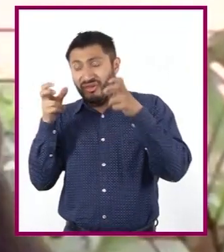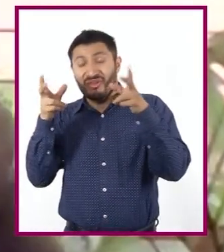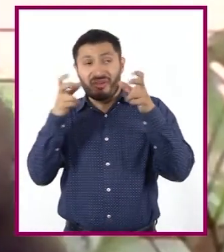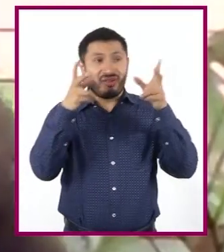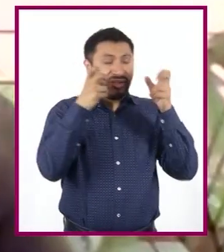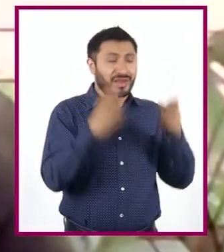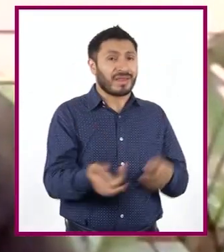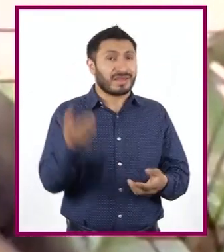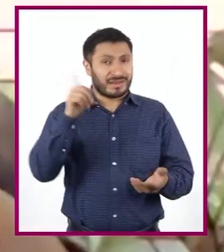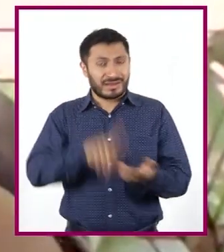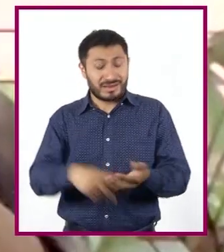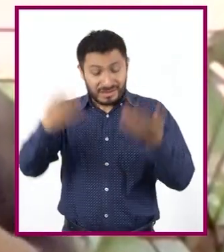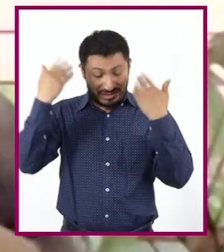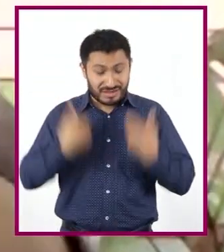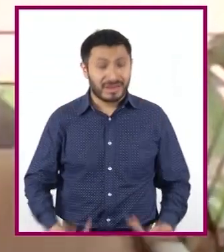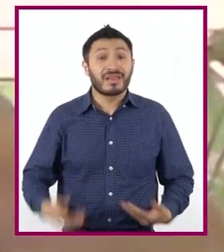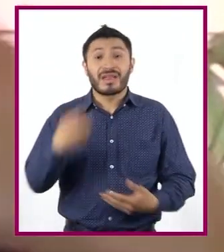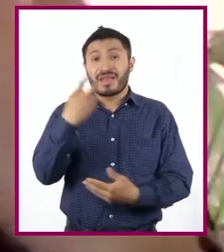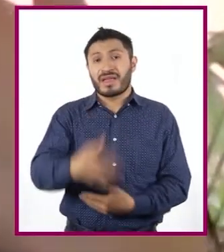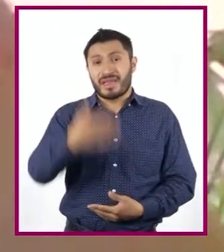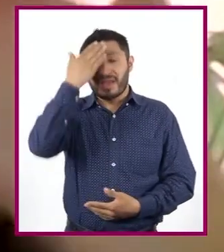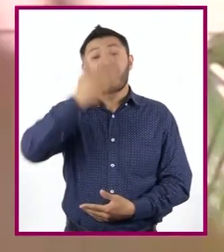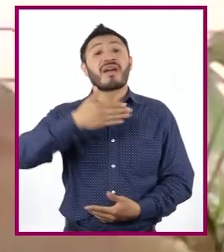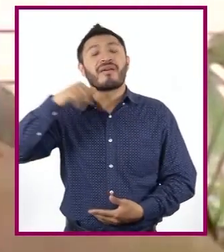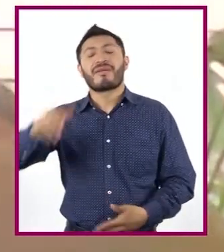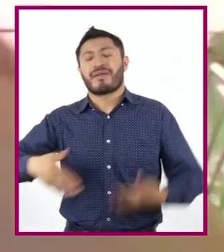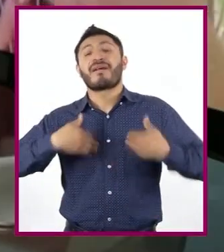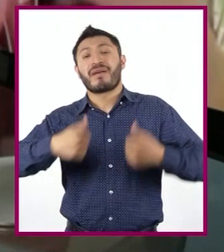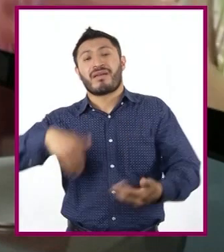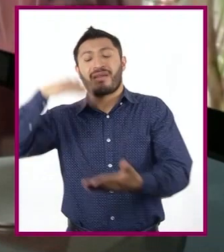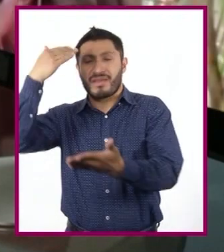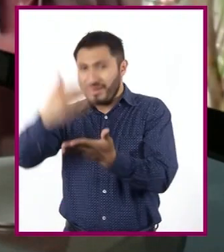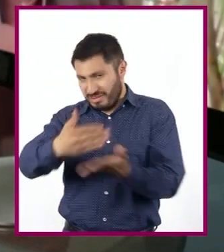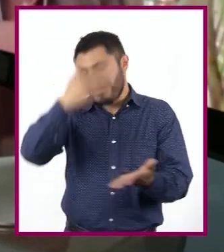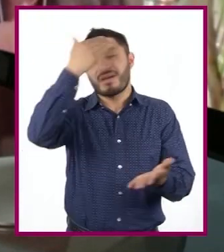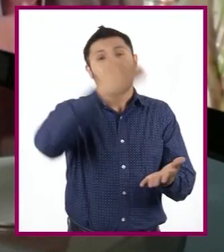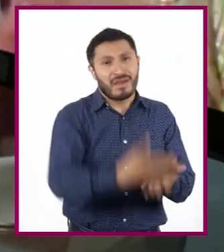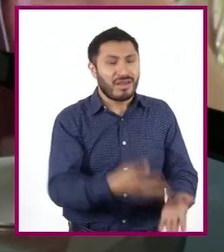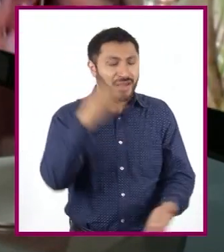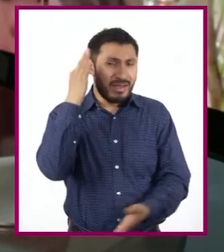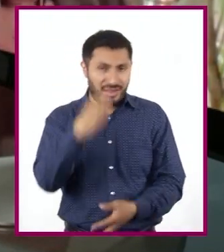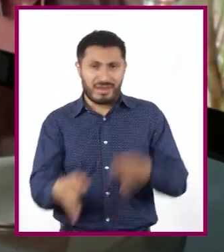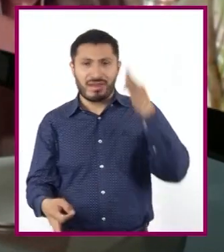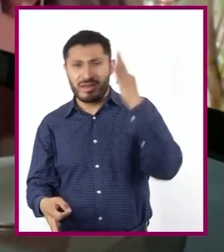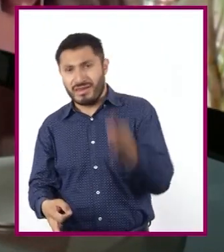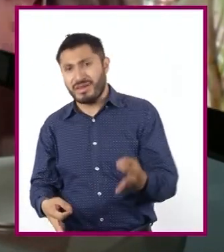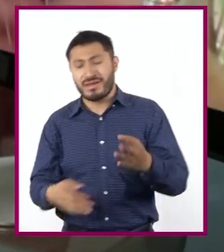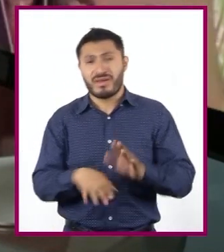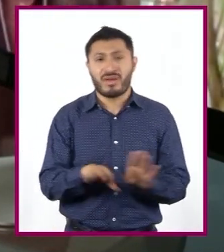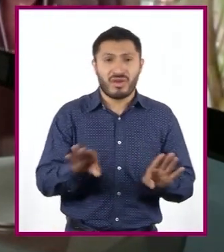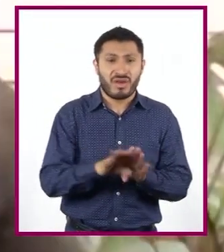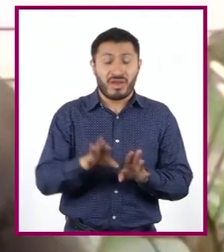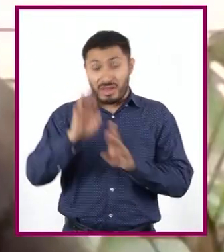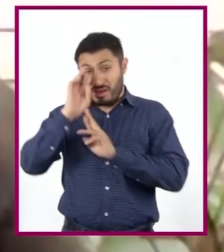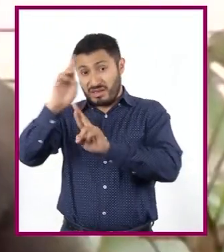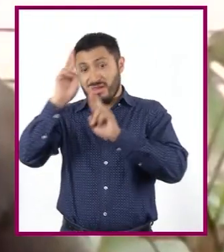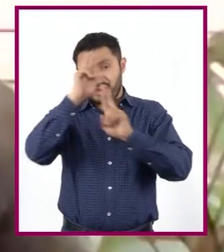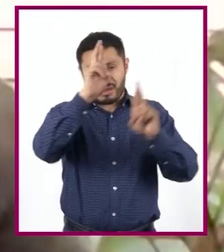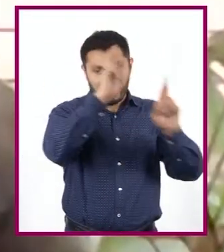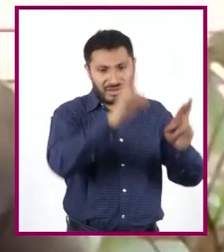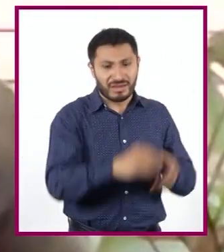lector? Sin duda alguna. Se requiere constancia para leer, se